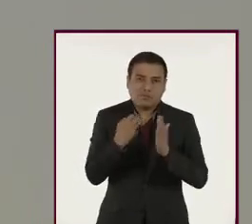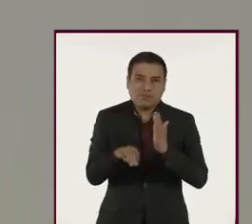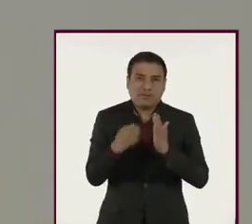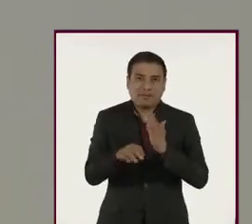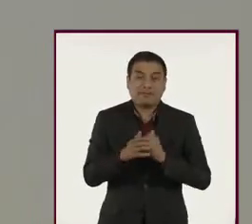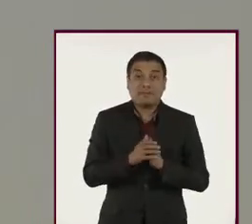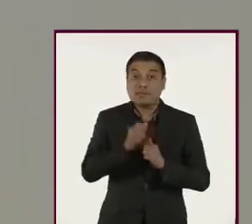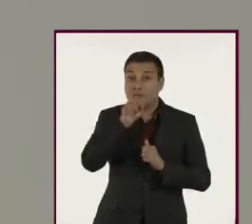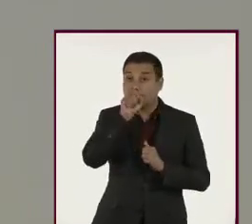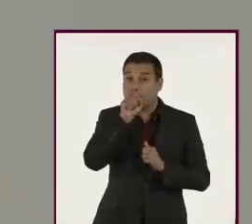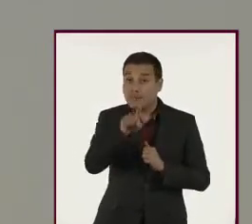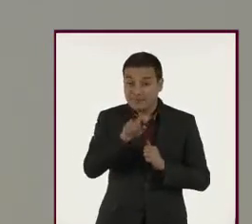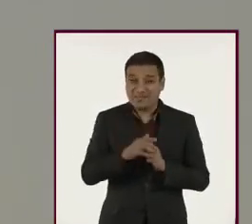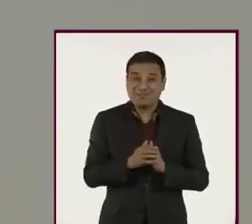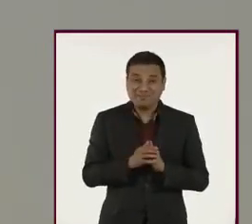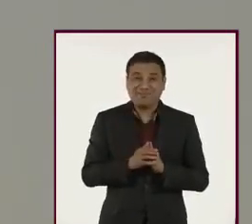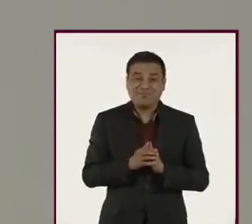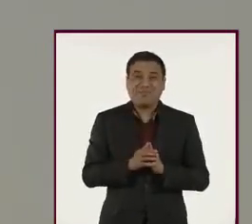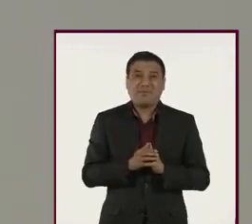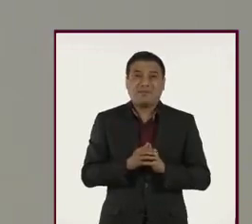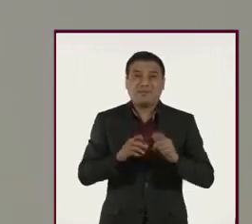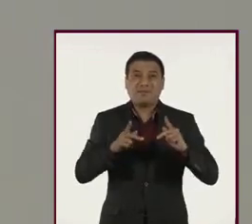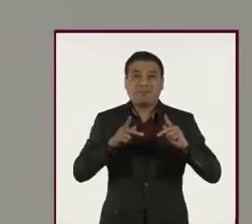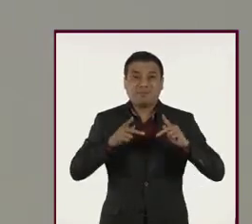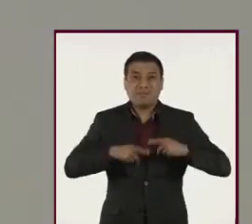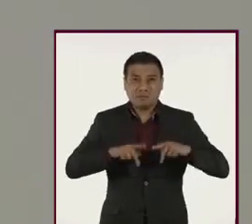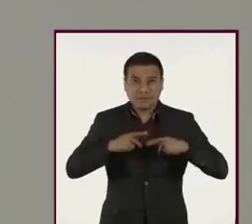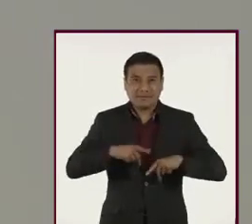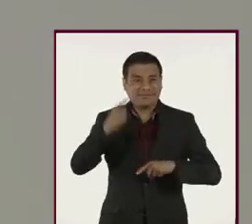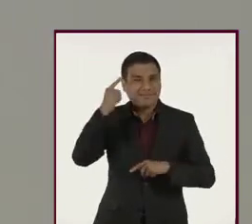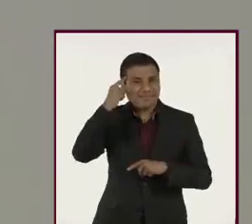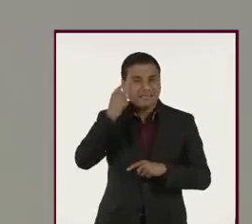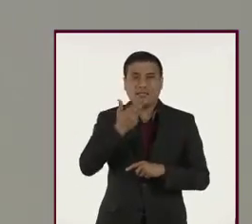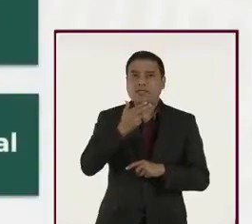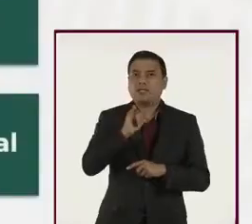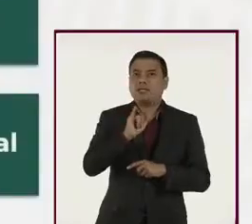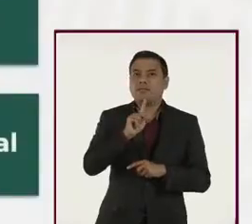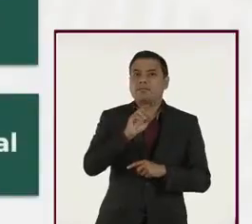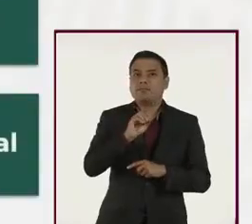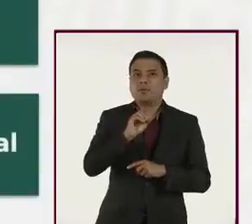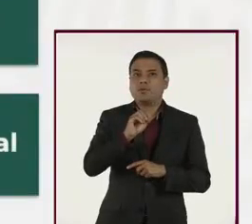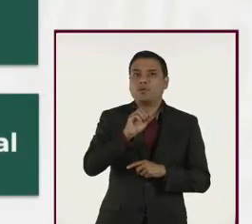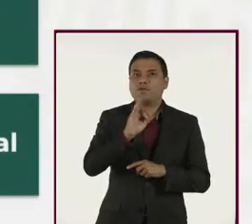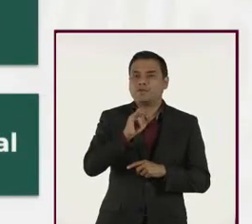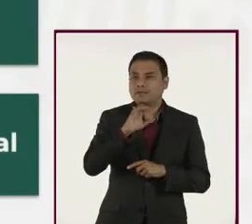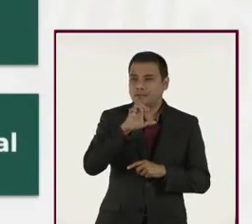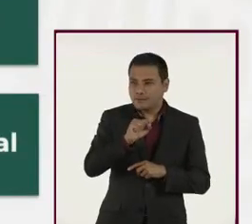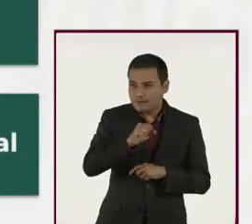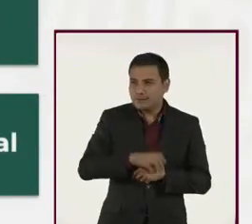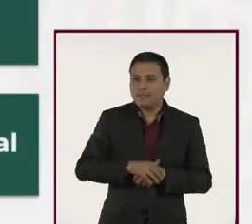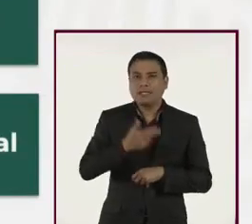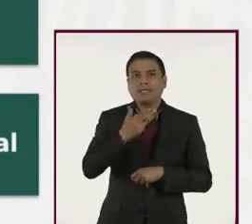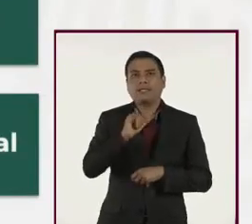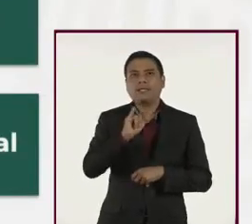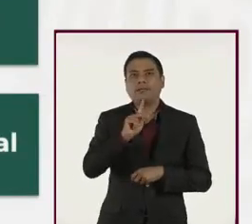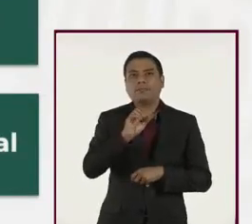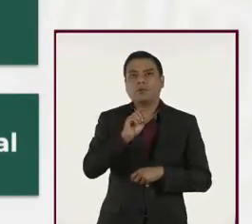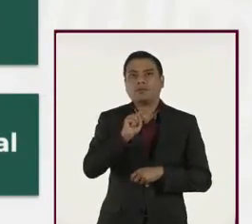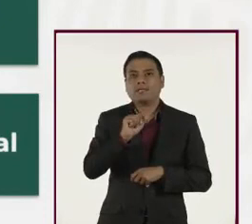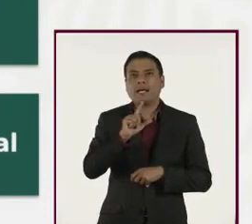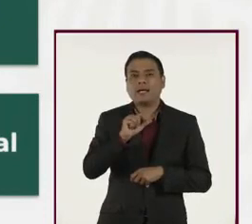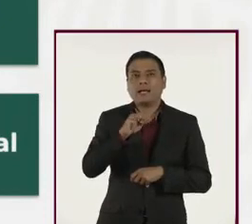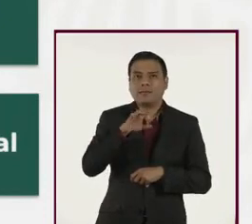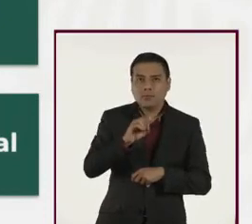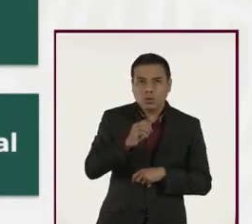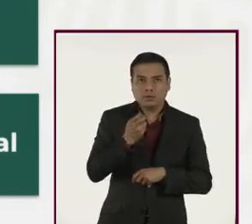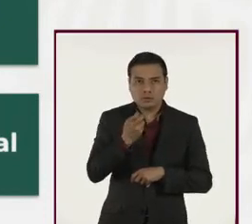también alteraciones en otros ejes como es el eje hipotálamo, hipófisis adrenal, gonadal, tiroideo, que va más asociado a la